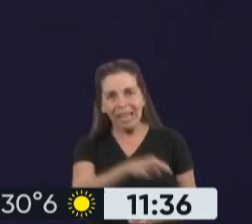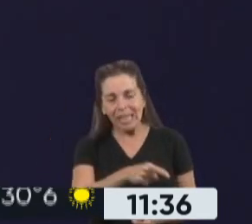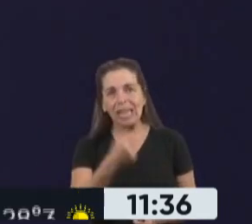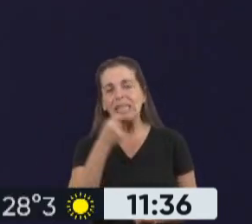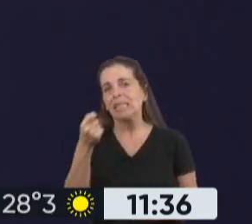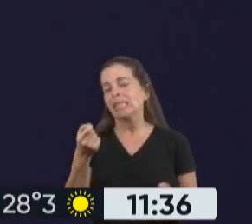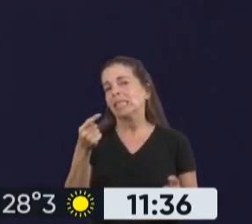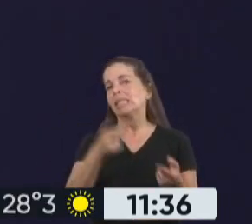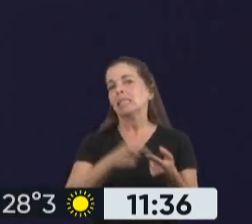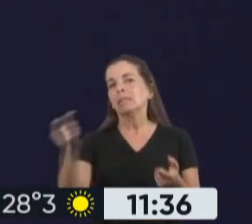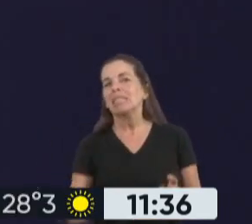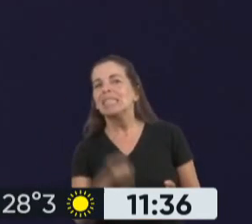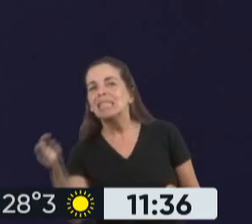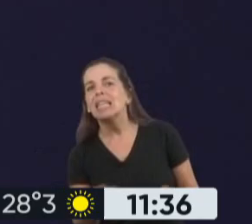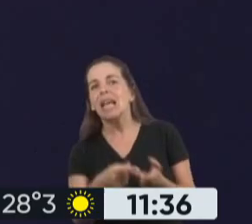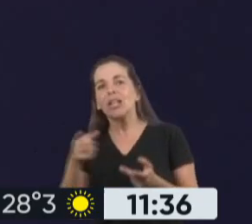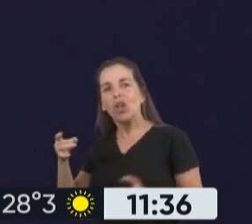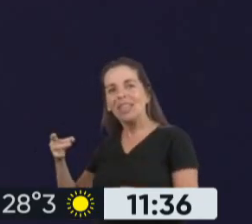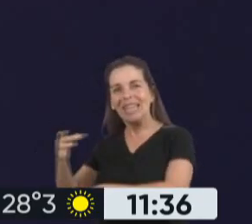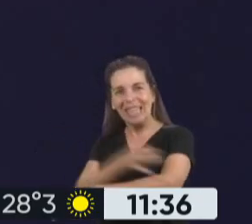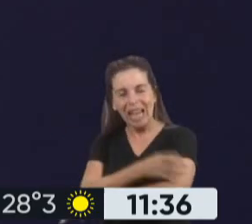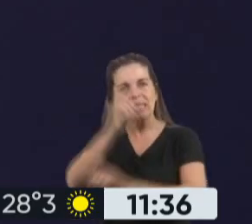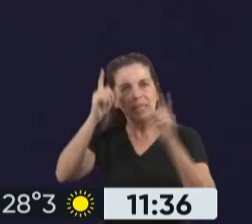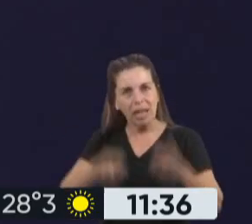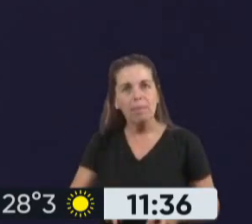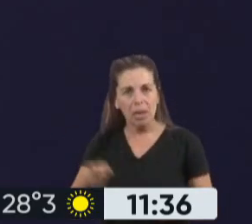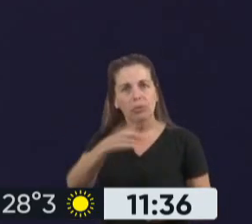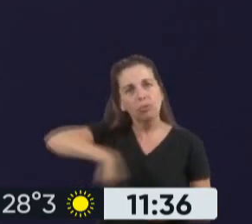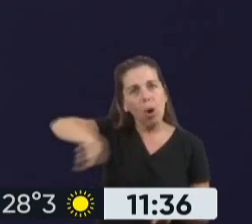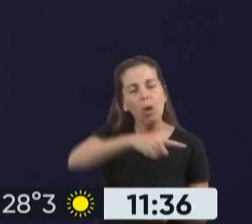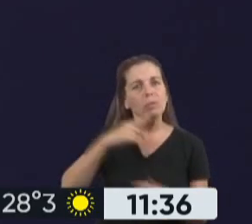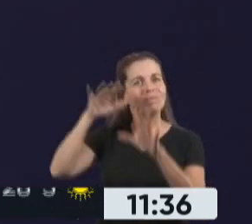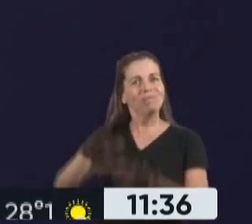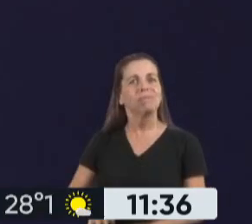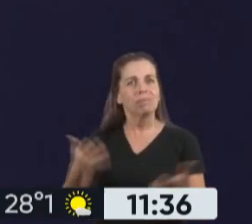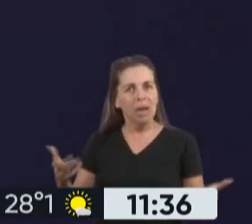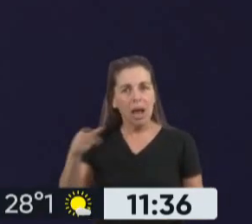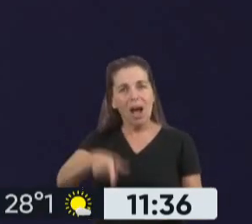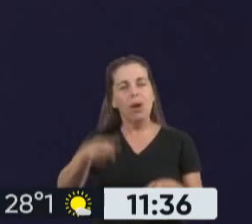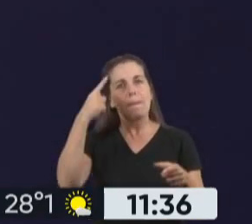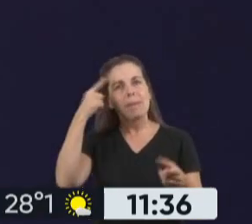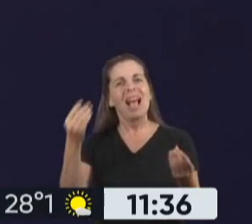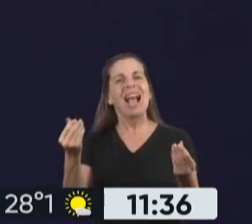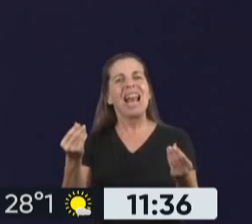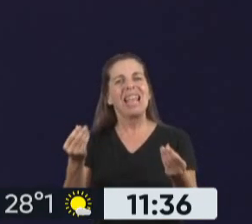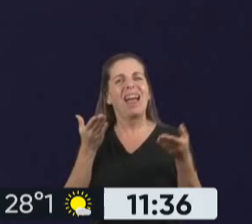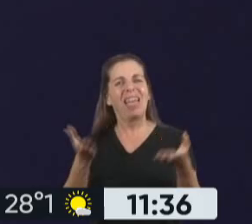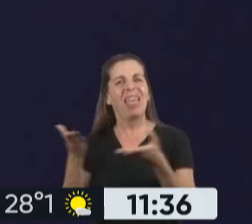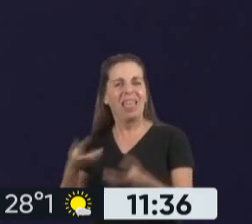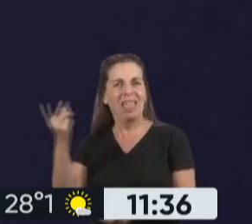idoneidad, o el de la Unión Ferroviaria, que defiende servicios que ofrecen una calidad peor que hace medio